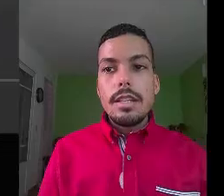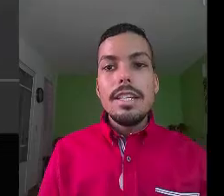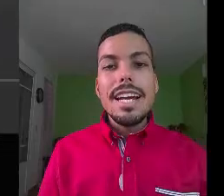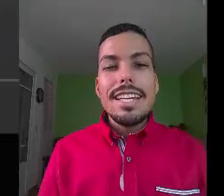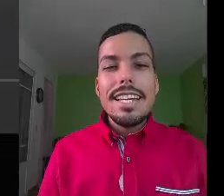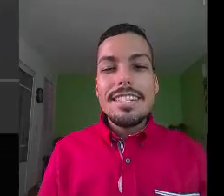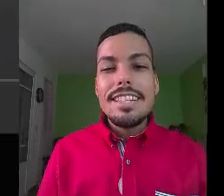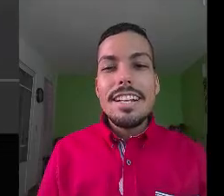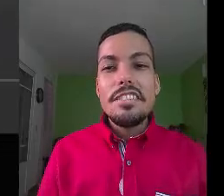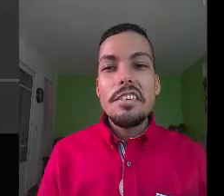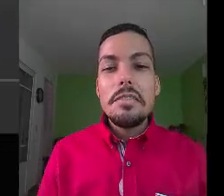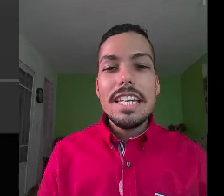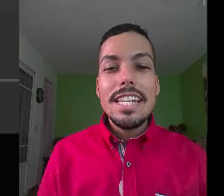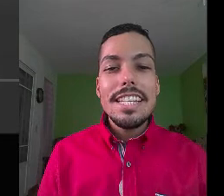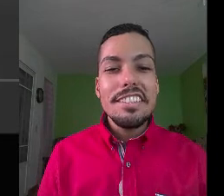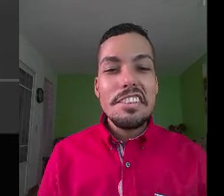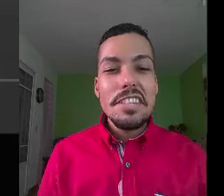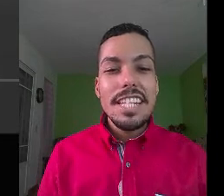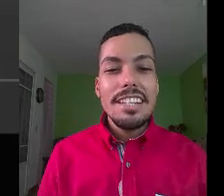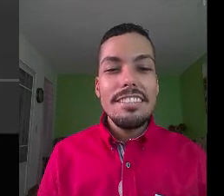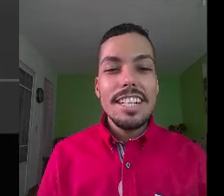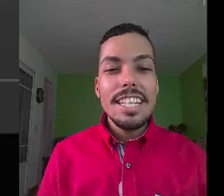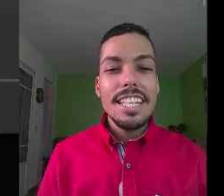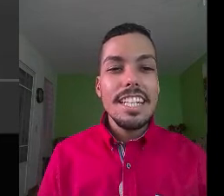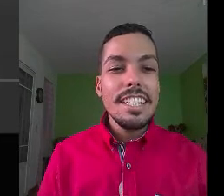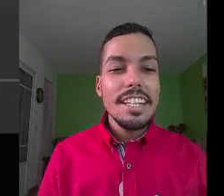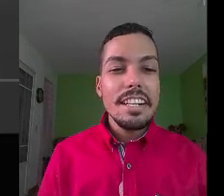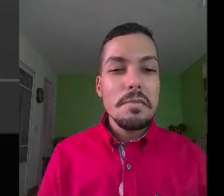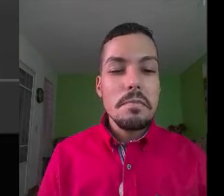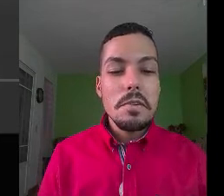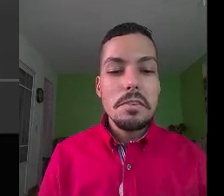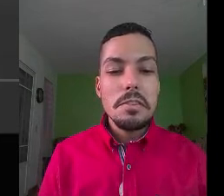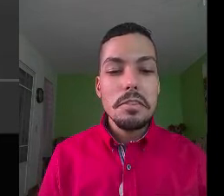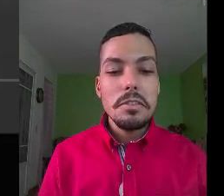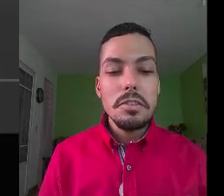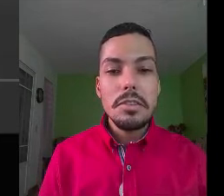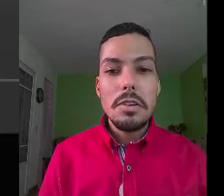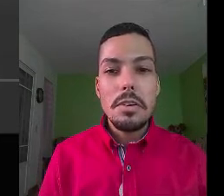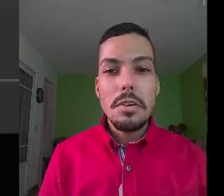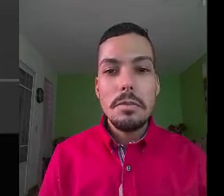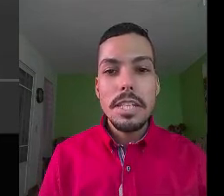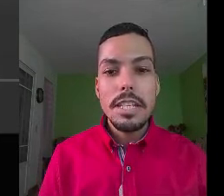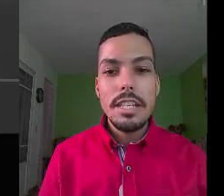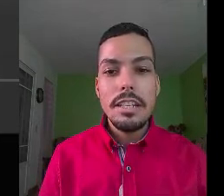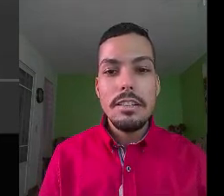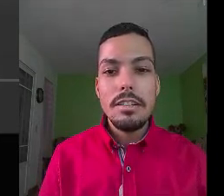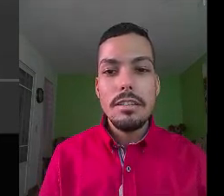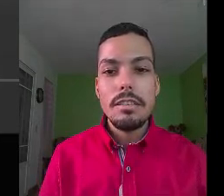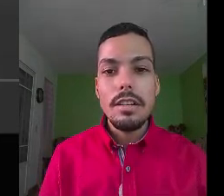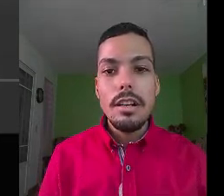tres. Y aquí está el nuevo amiguito. Mírelo aquí. ¡Qué hermoso!